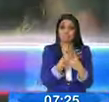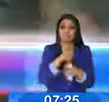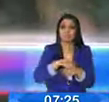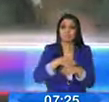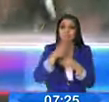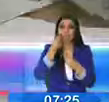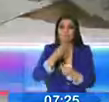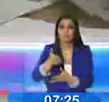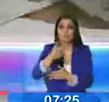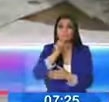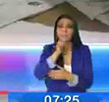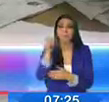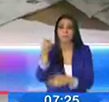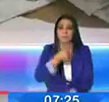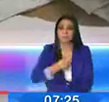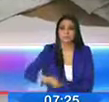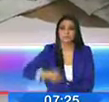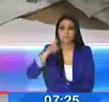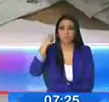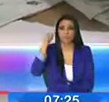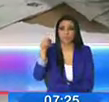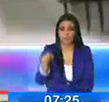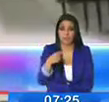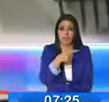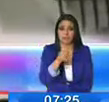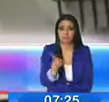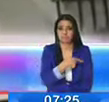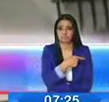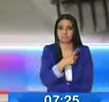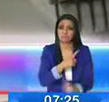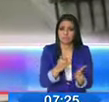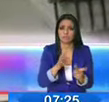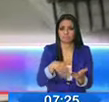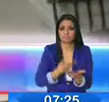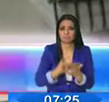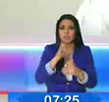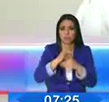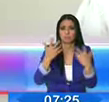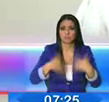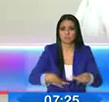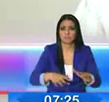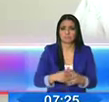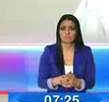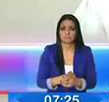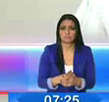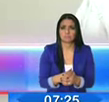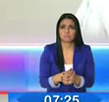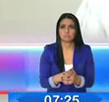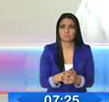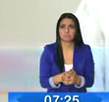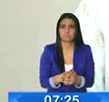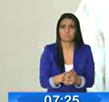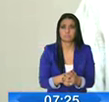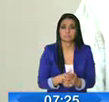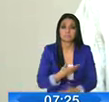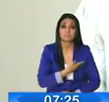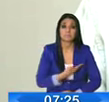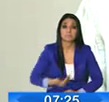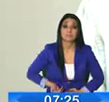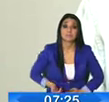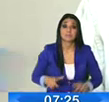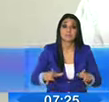reservada de correa pero cree que ya era hora de regresar al país y ante un pedido del presidente de lenin